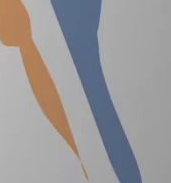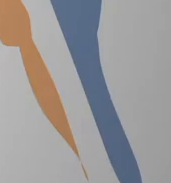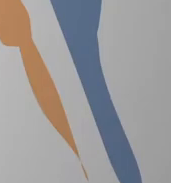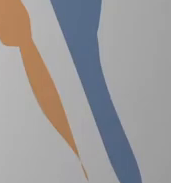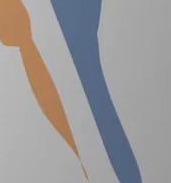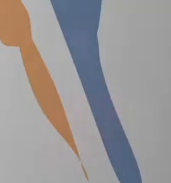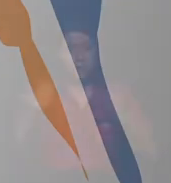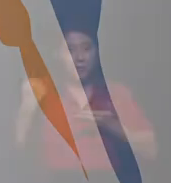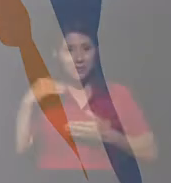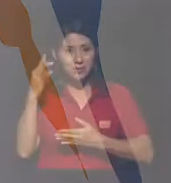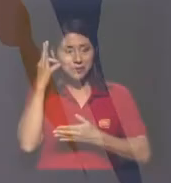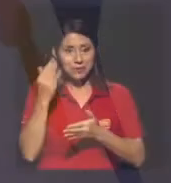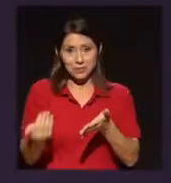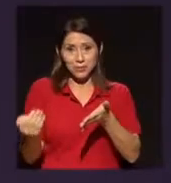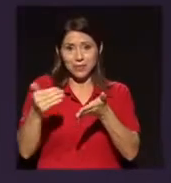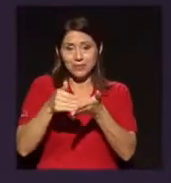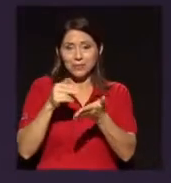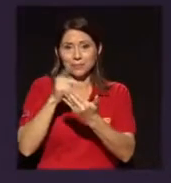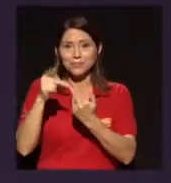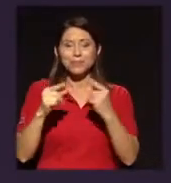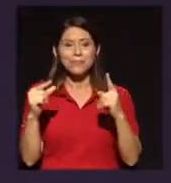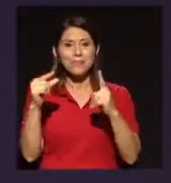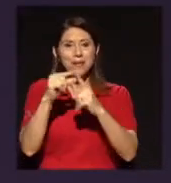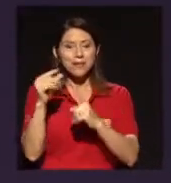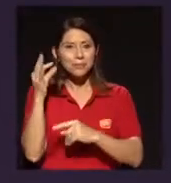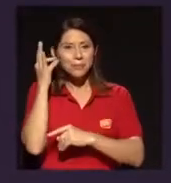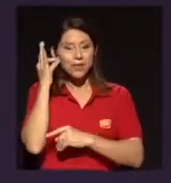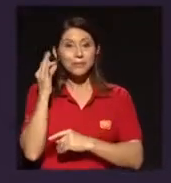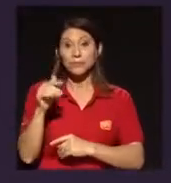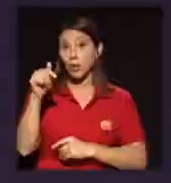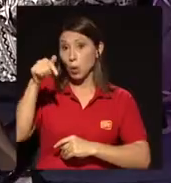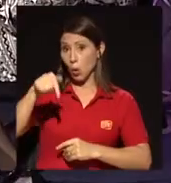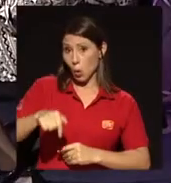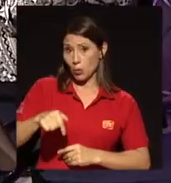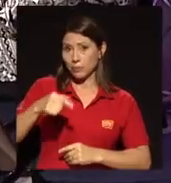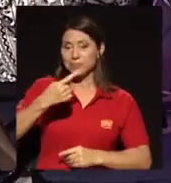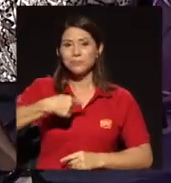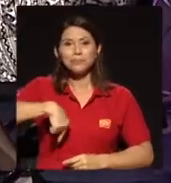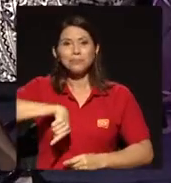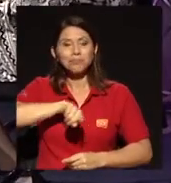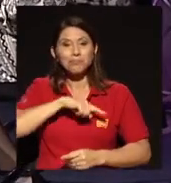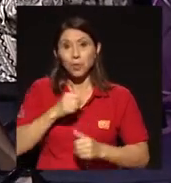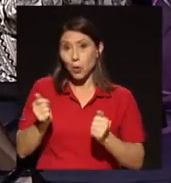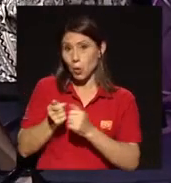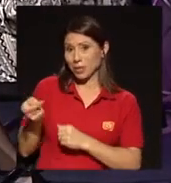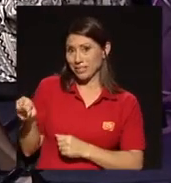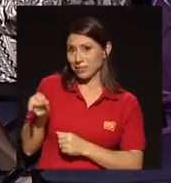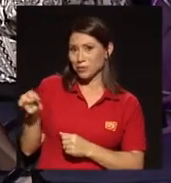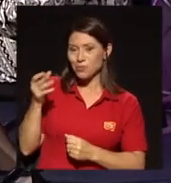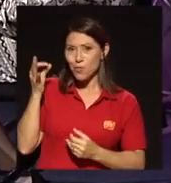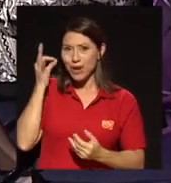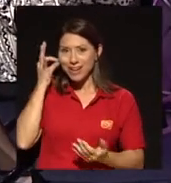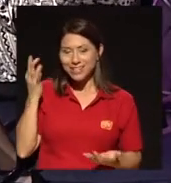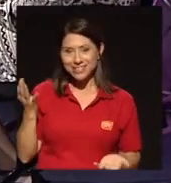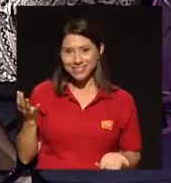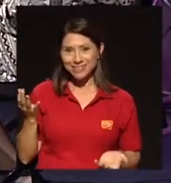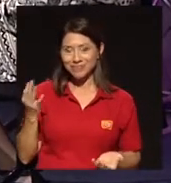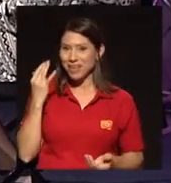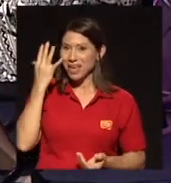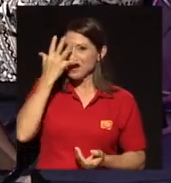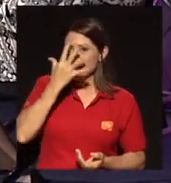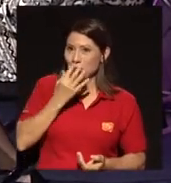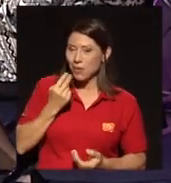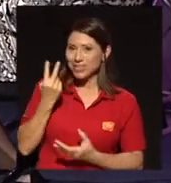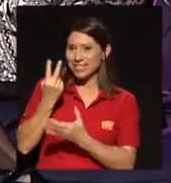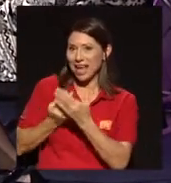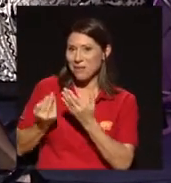Bienvenidas y bienvenidos una vez más a Palabra de Mujer. Hoy estaremos con estas dos mujeres, hermosas